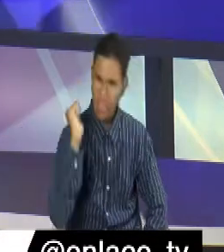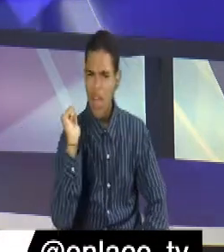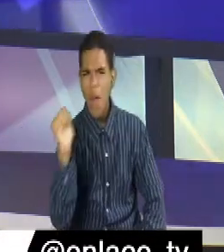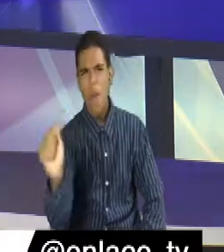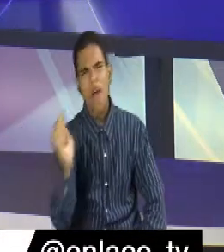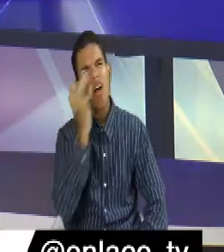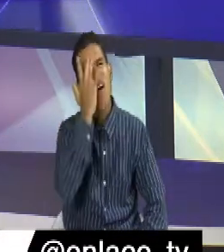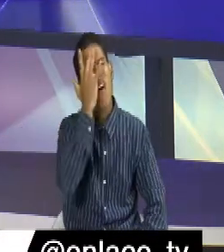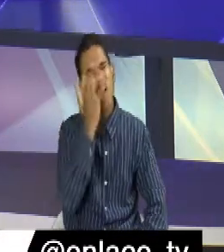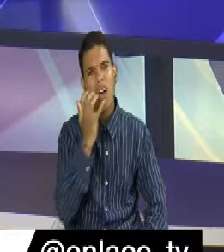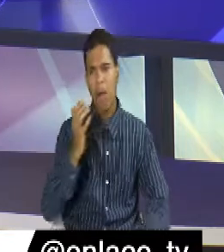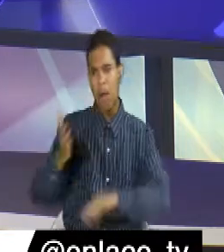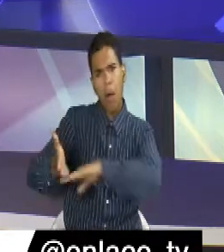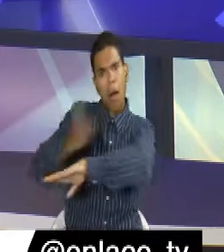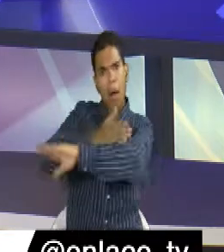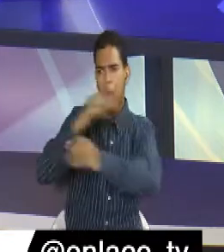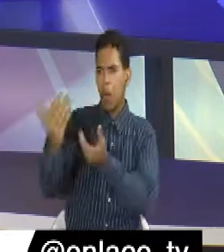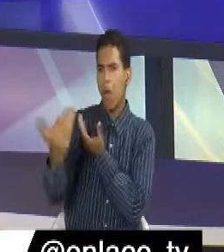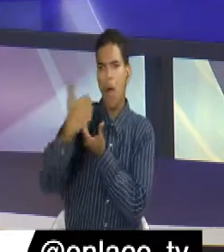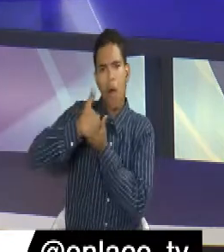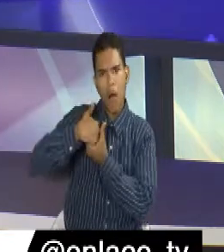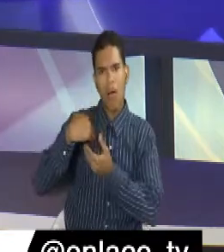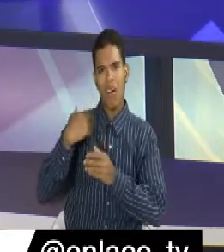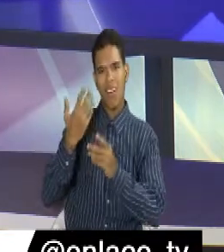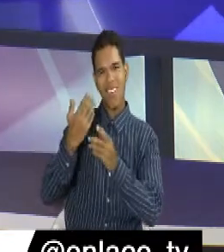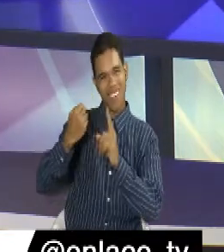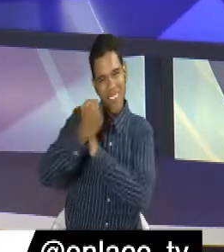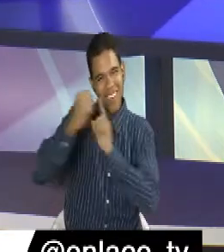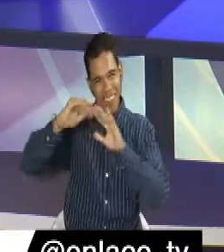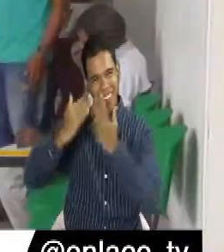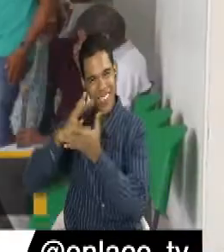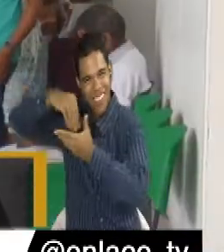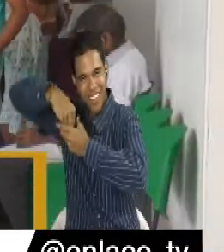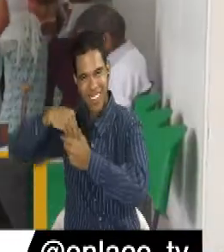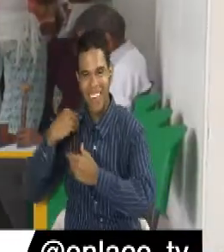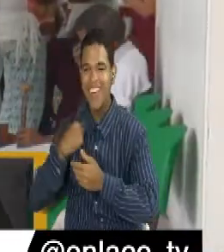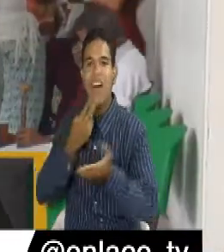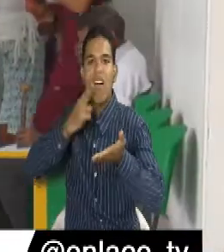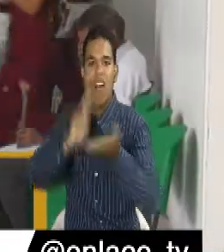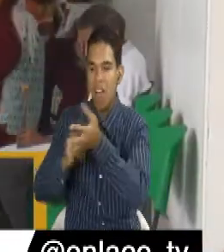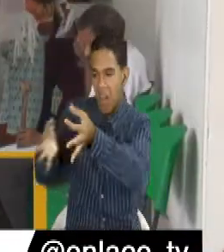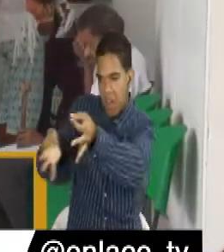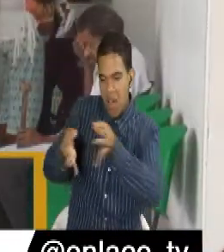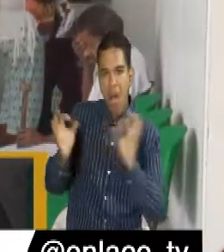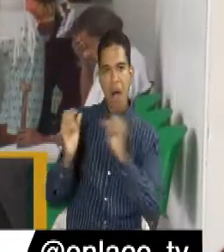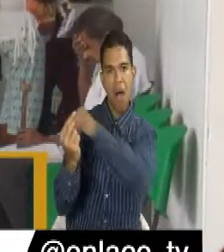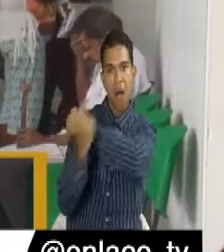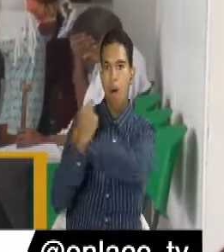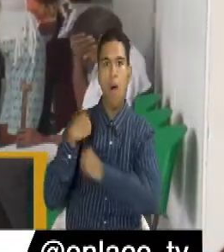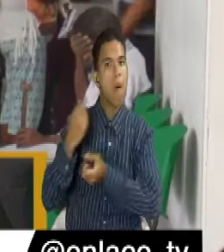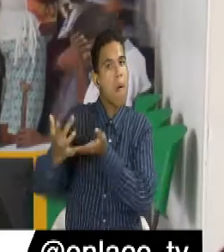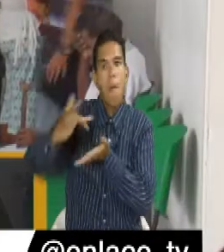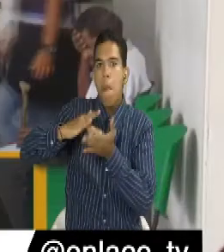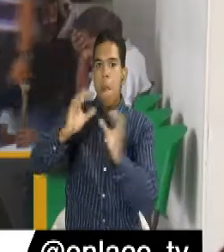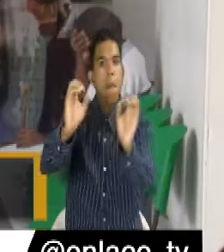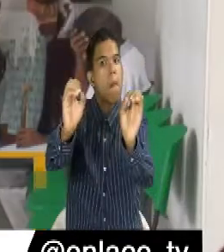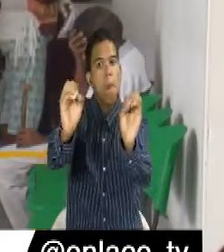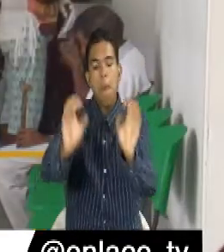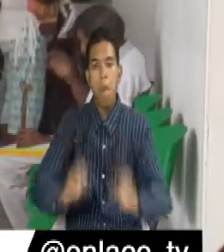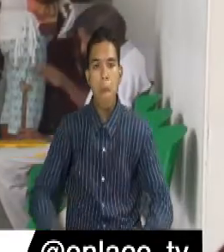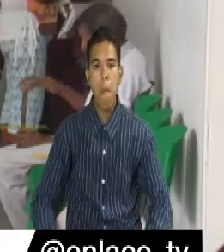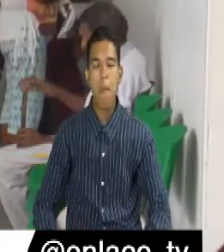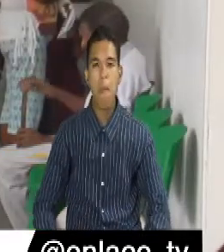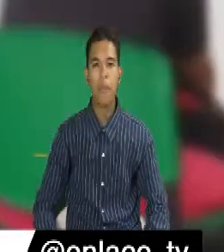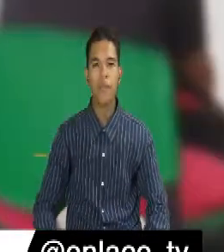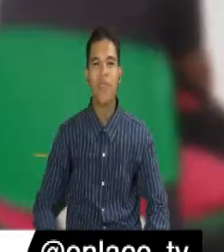queja o denuncia por bullying contra la pequeña. Conocido el caso de la niña de 11 años de edad que intentó suicidarse